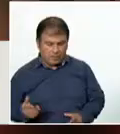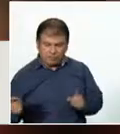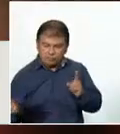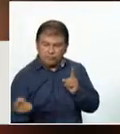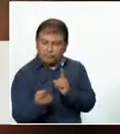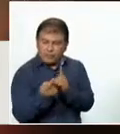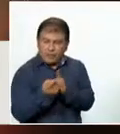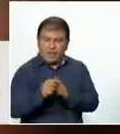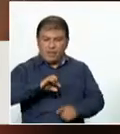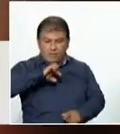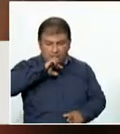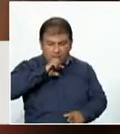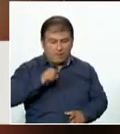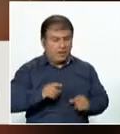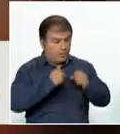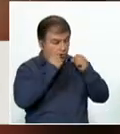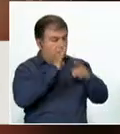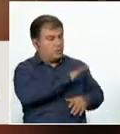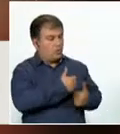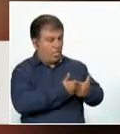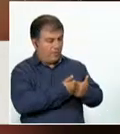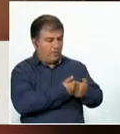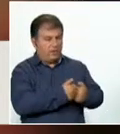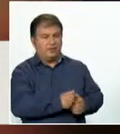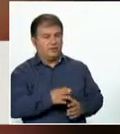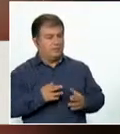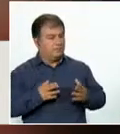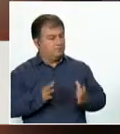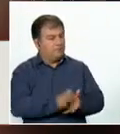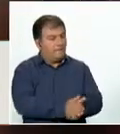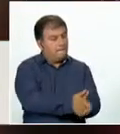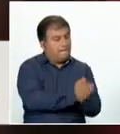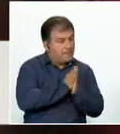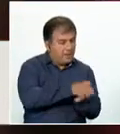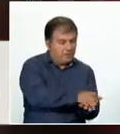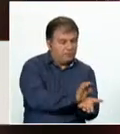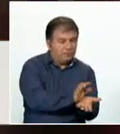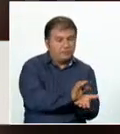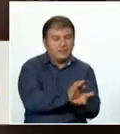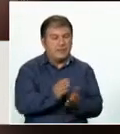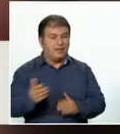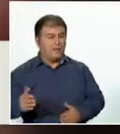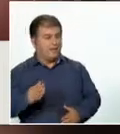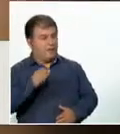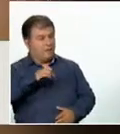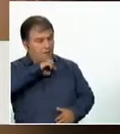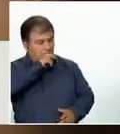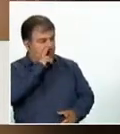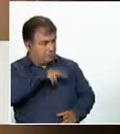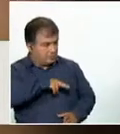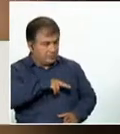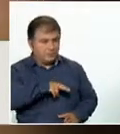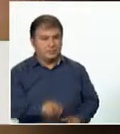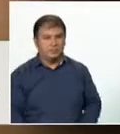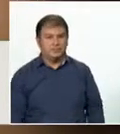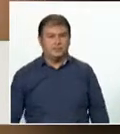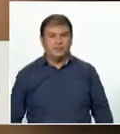en el Vaticano para sorprender a su novia con esta romántica pedida en frente del pontífice.